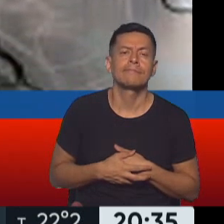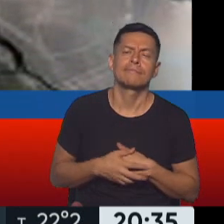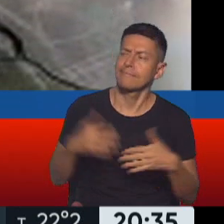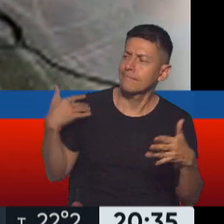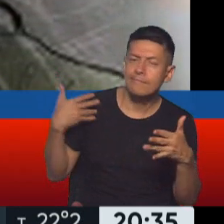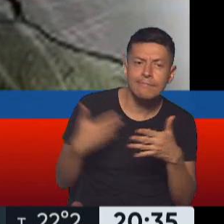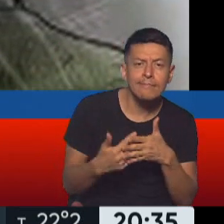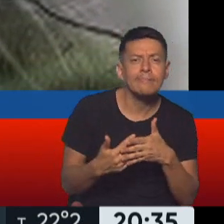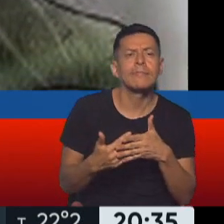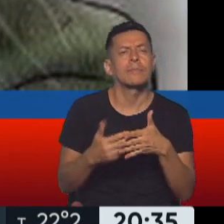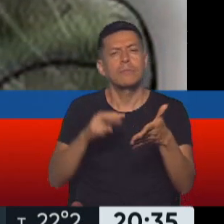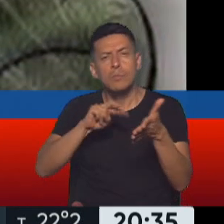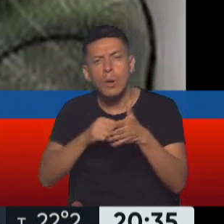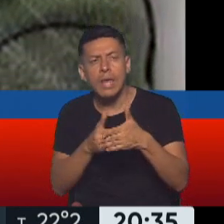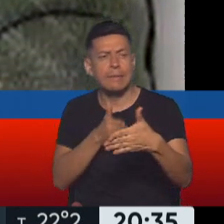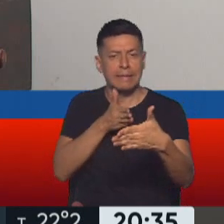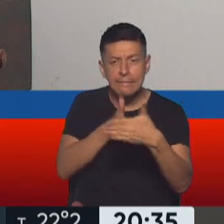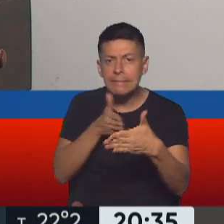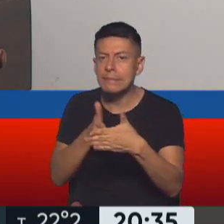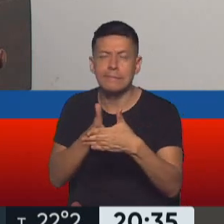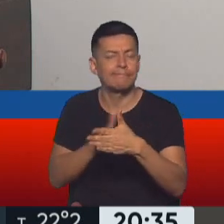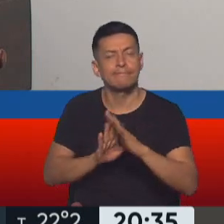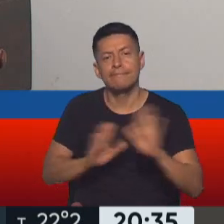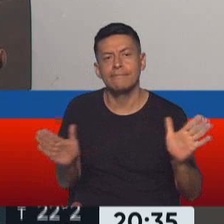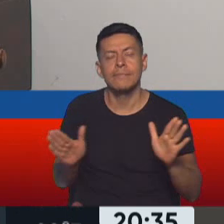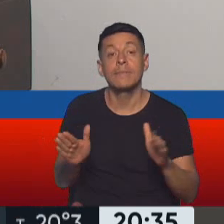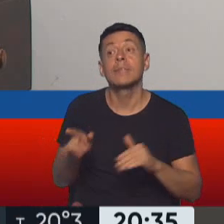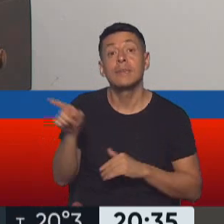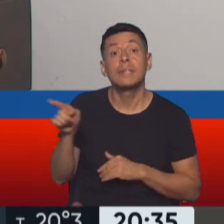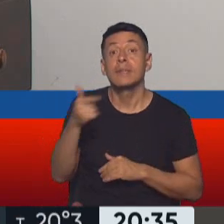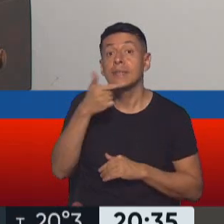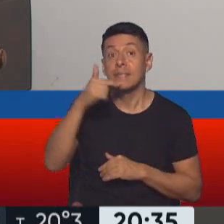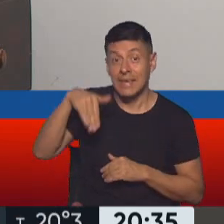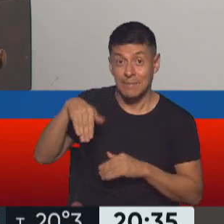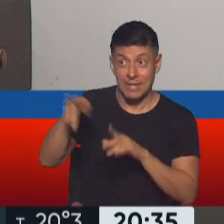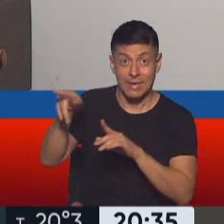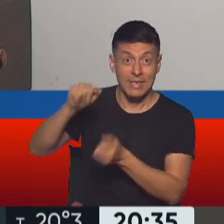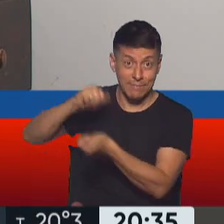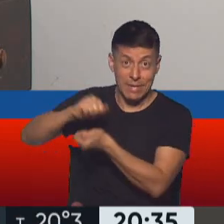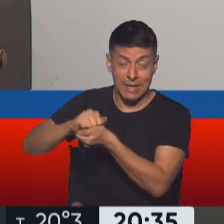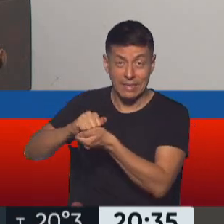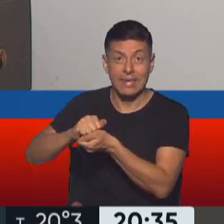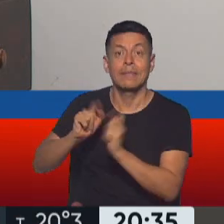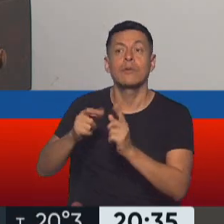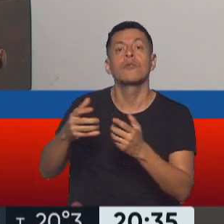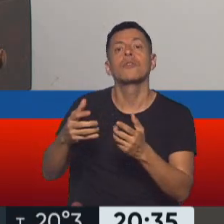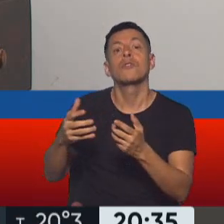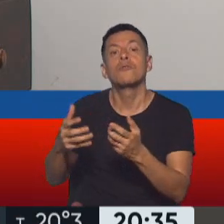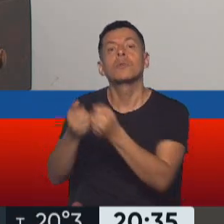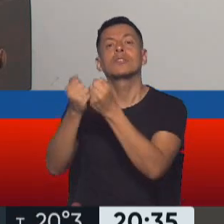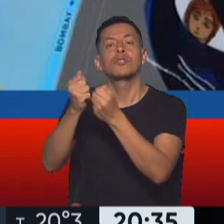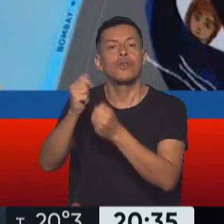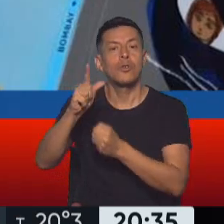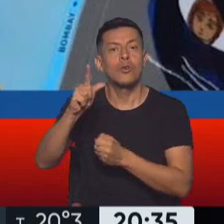hubo muchos obstáculos pero bueno finalmente sm y la y la fundación y distribuidoras nuevos